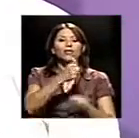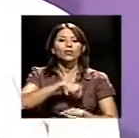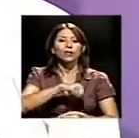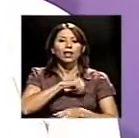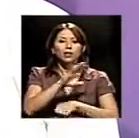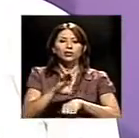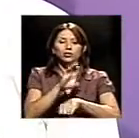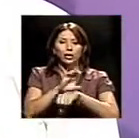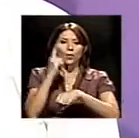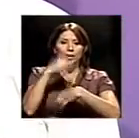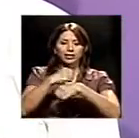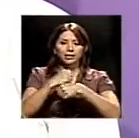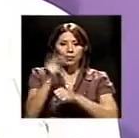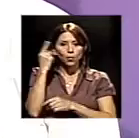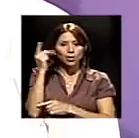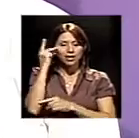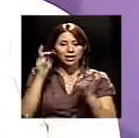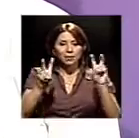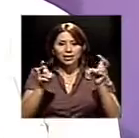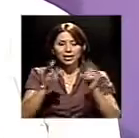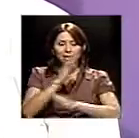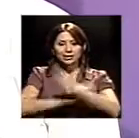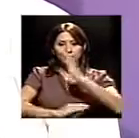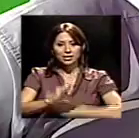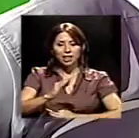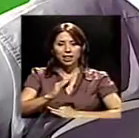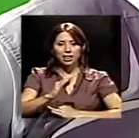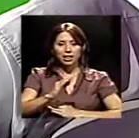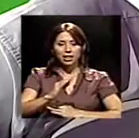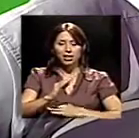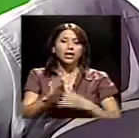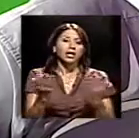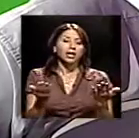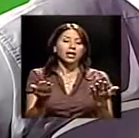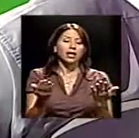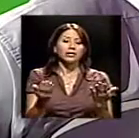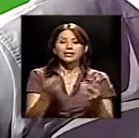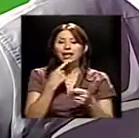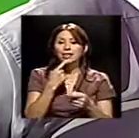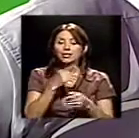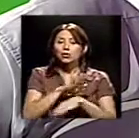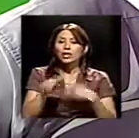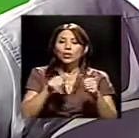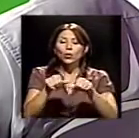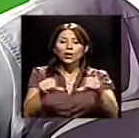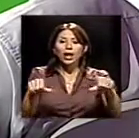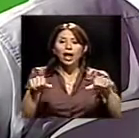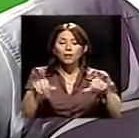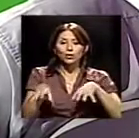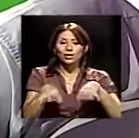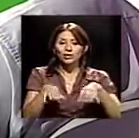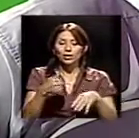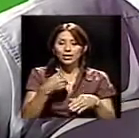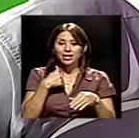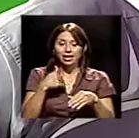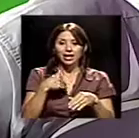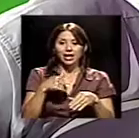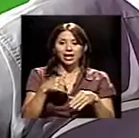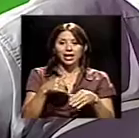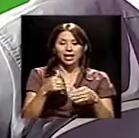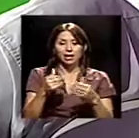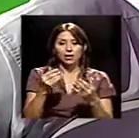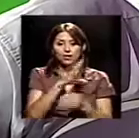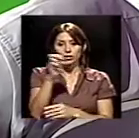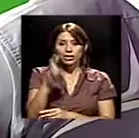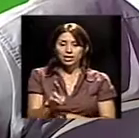de hacer política en materia de discapacidad. Se ha dicho de todo el ámbito de acción que tiene el Estado costarricense, al Consejo le vamos a